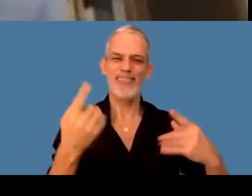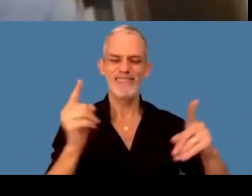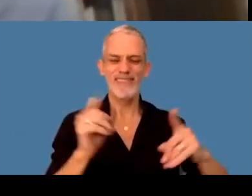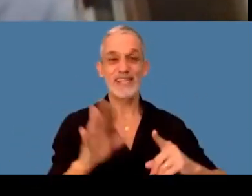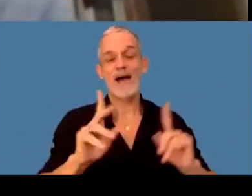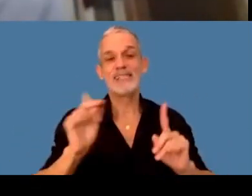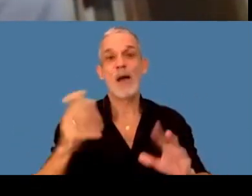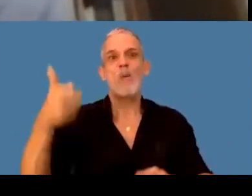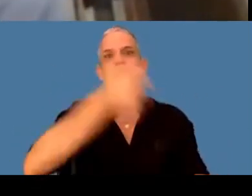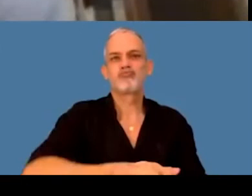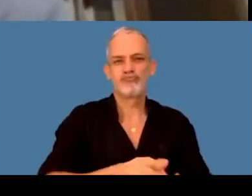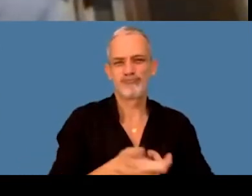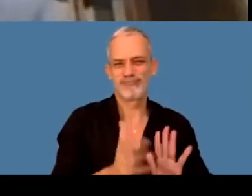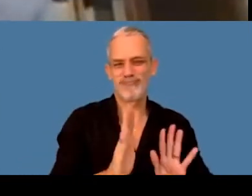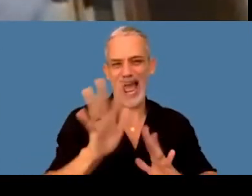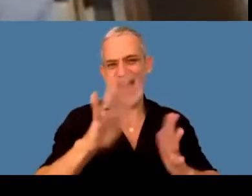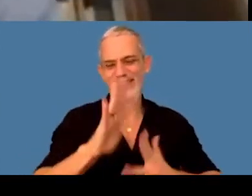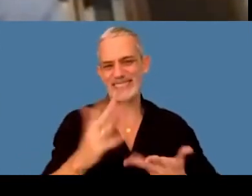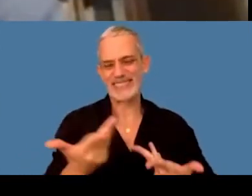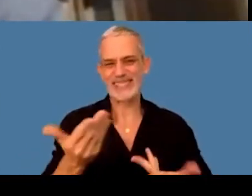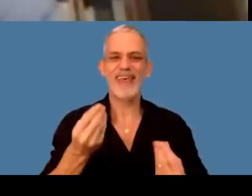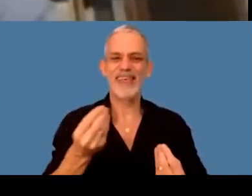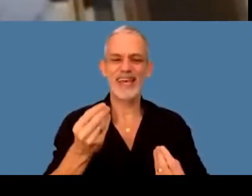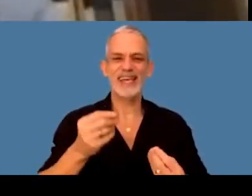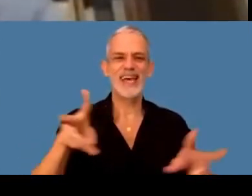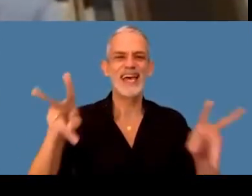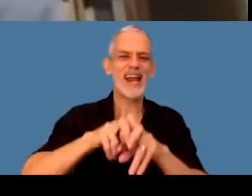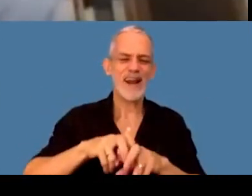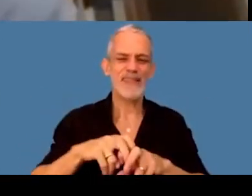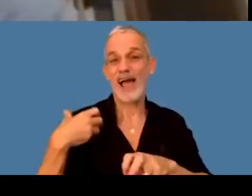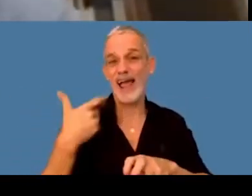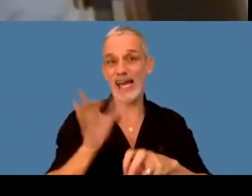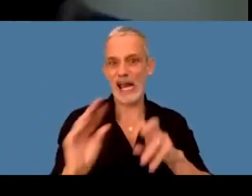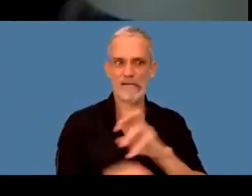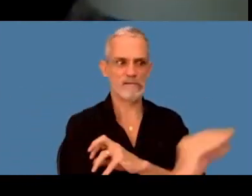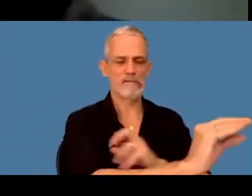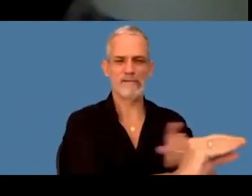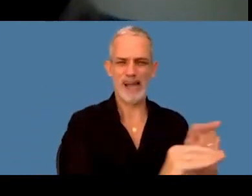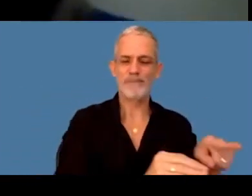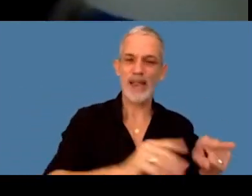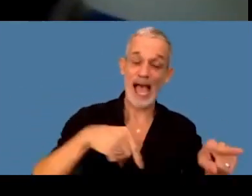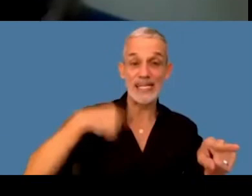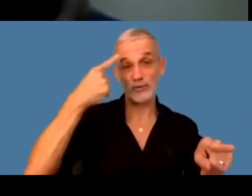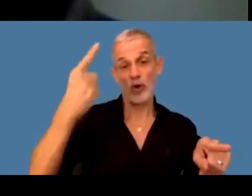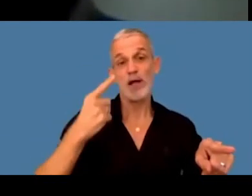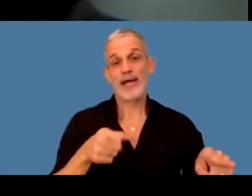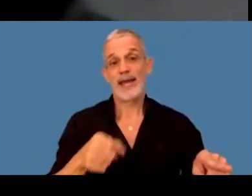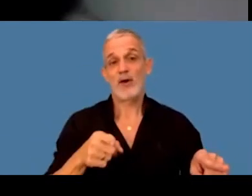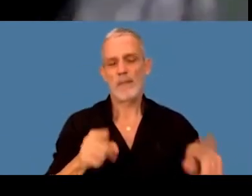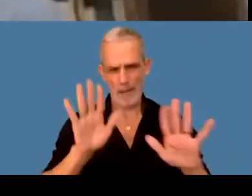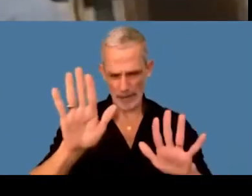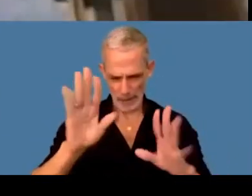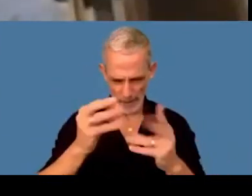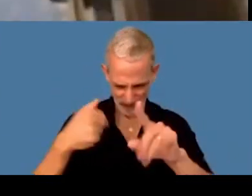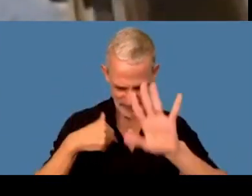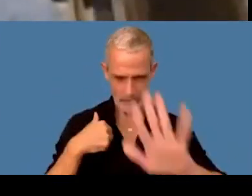de lo que se llama rentas generales. Ahora, bueno, ahí es donde dice. Espera, déjame terminar.